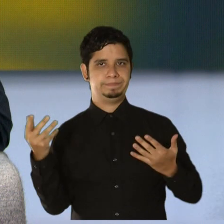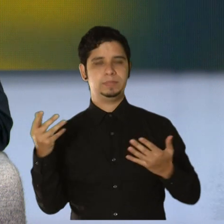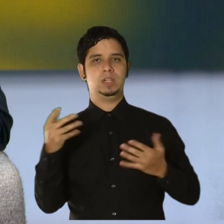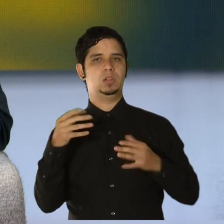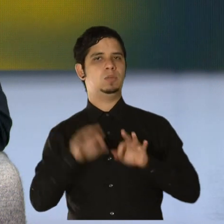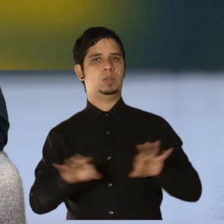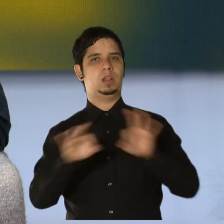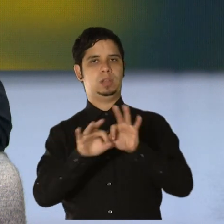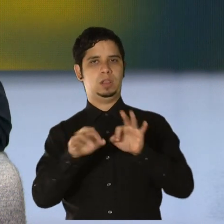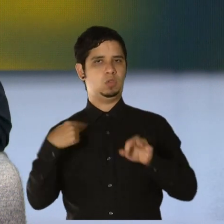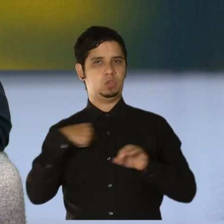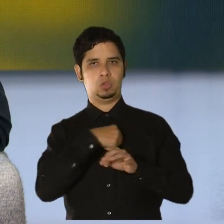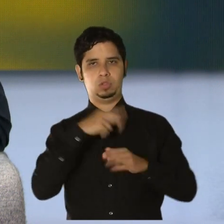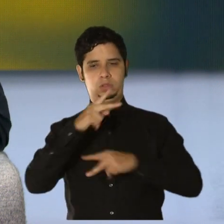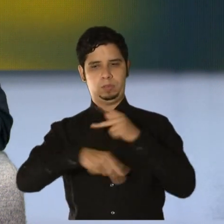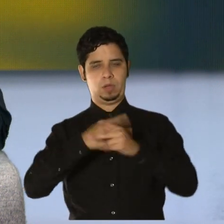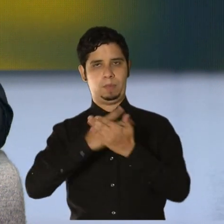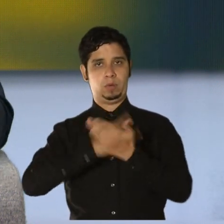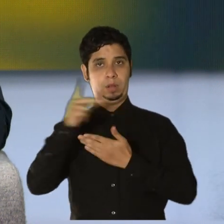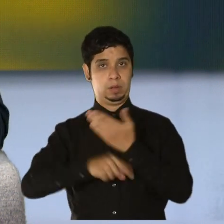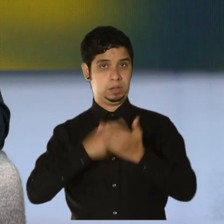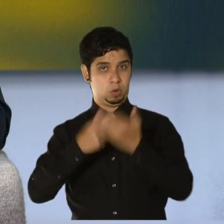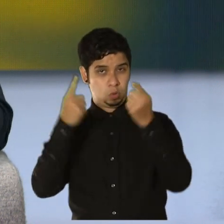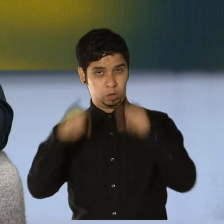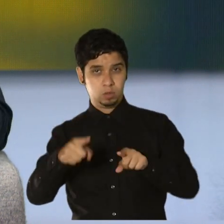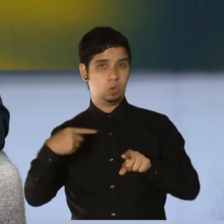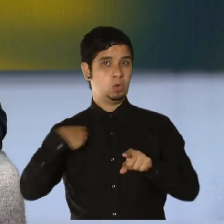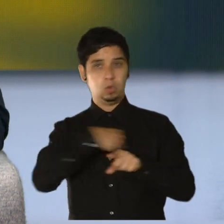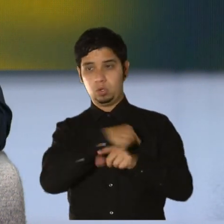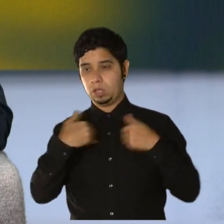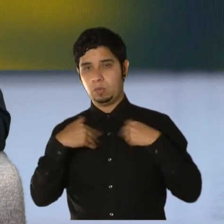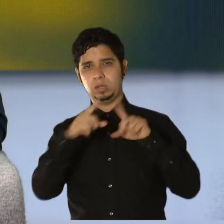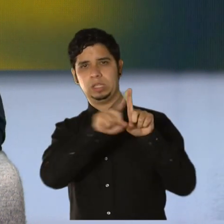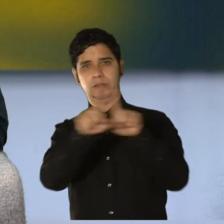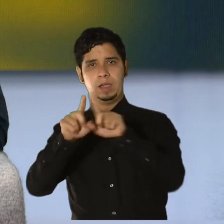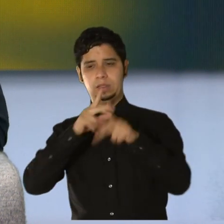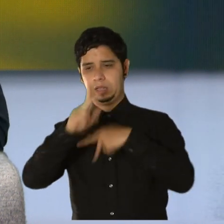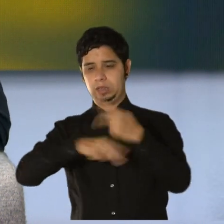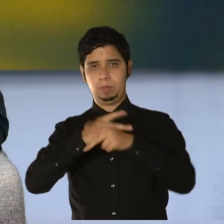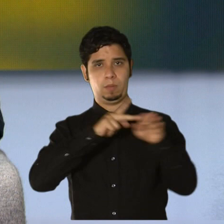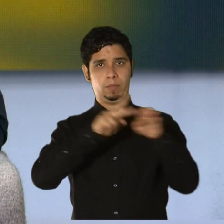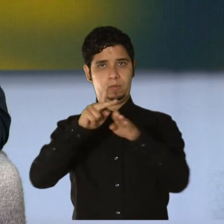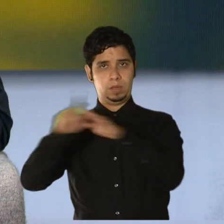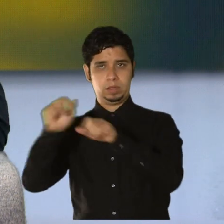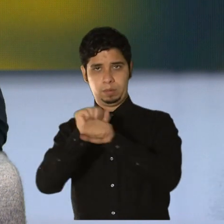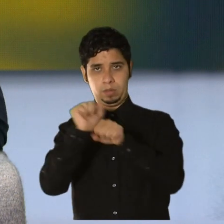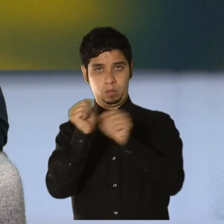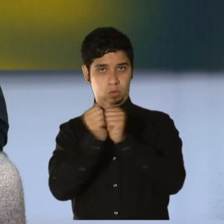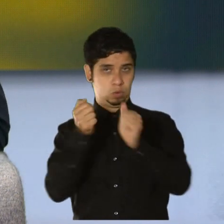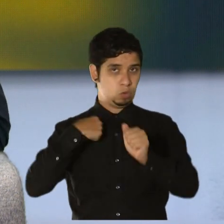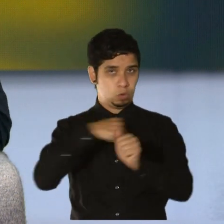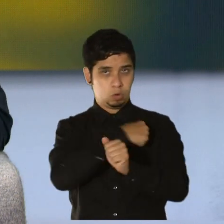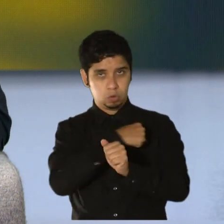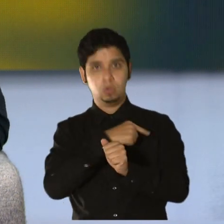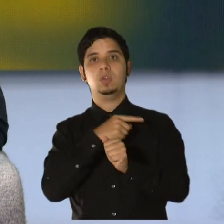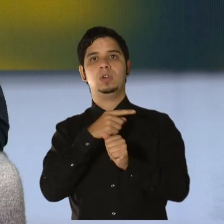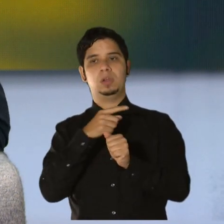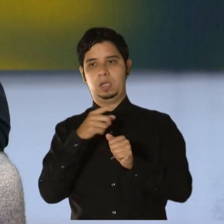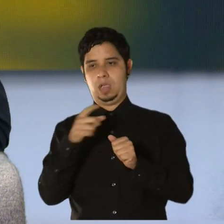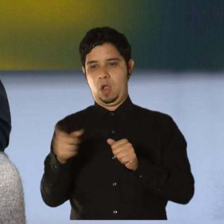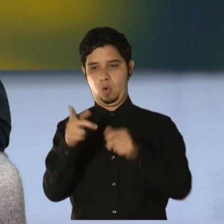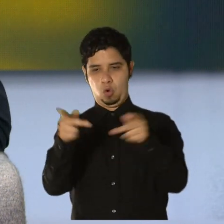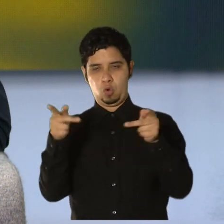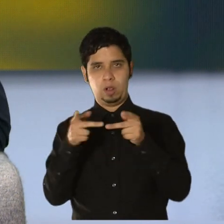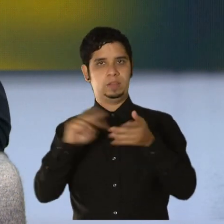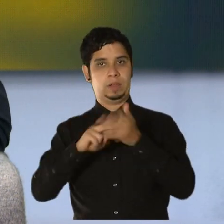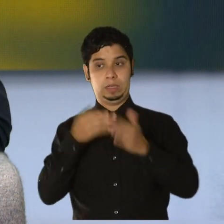¿verdad? Lo que nos distingue es que en el programa tienen diferentes tipos de profesionales que están allí con nosotros. Tiene todos los profesionales que podrían necesitar en un mismo